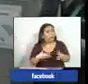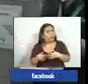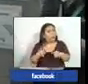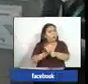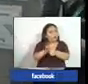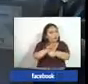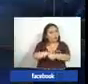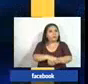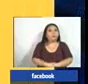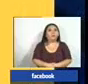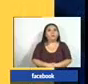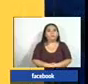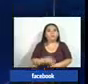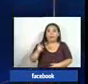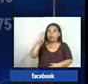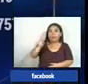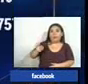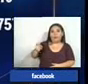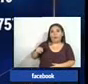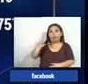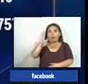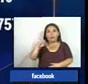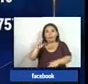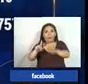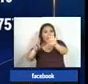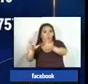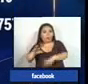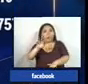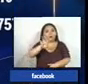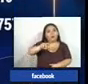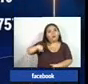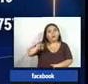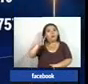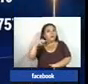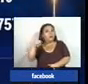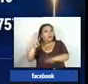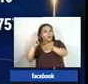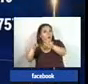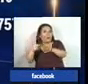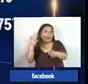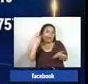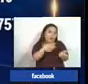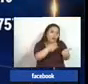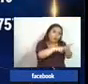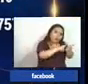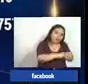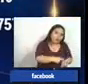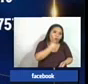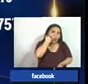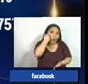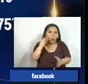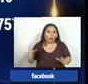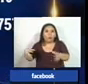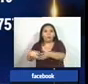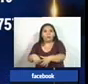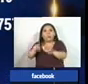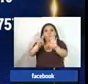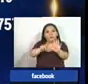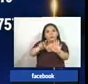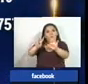-19. En el año 2018, 4,206 jóvenes se preenrolaron de un total de 67